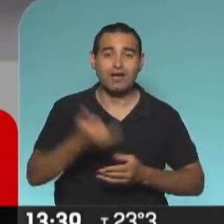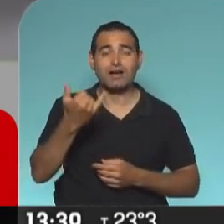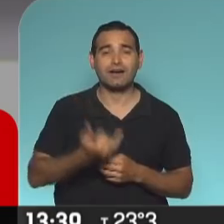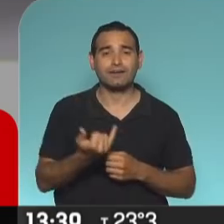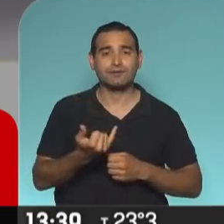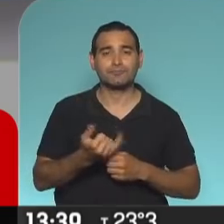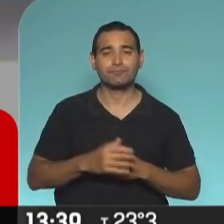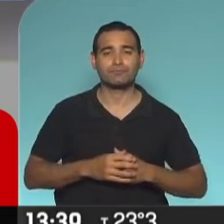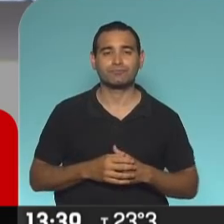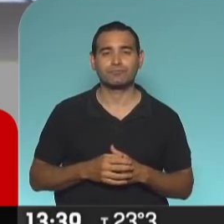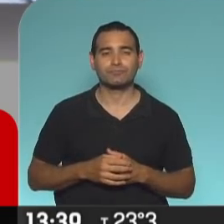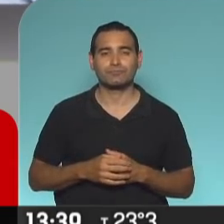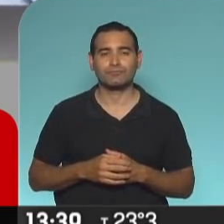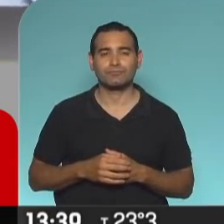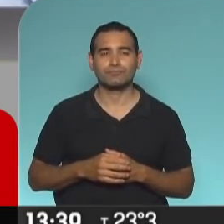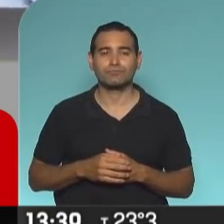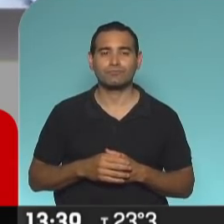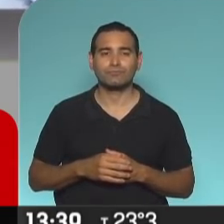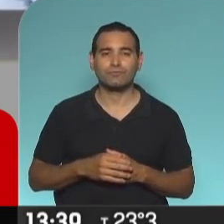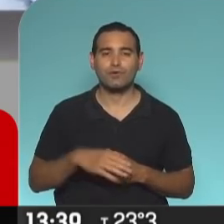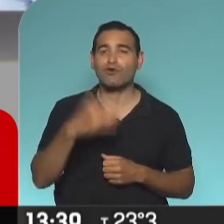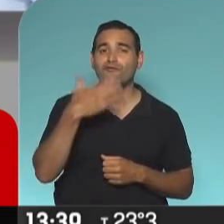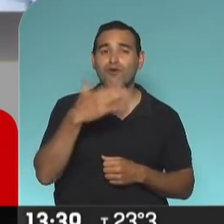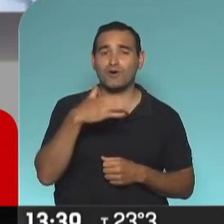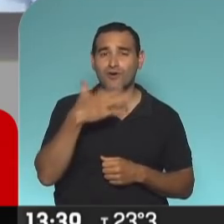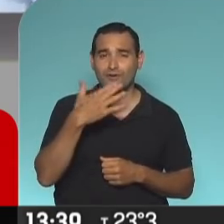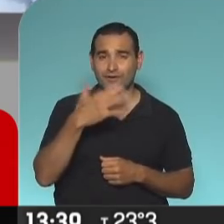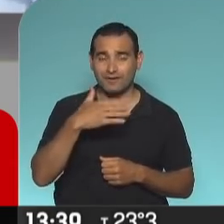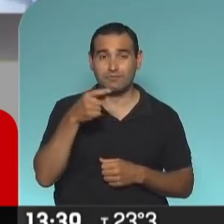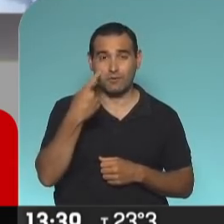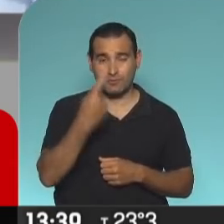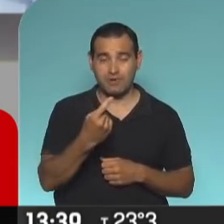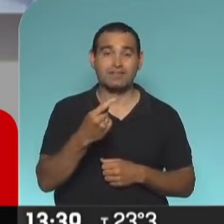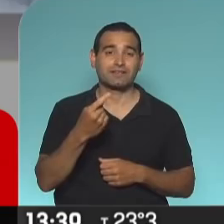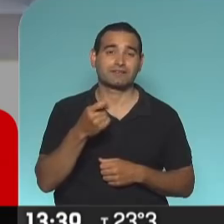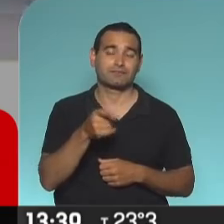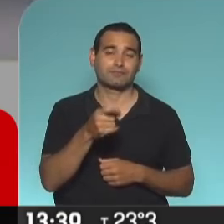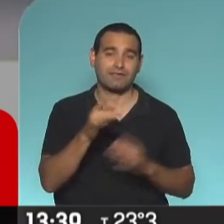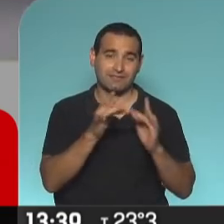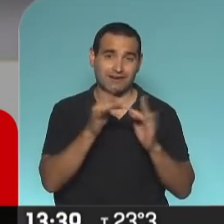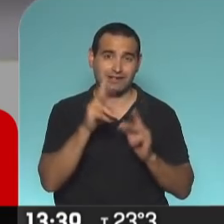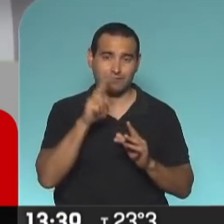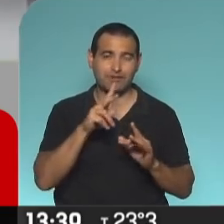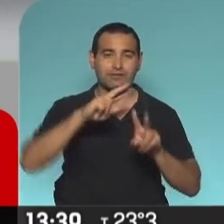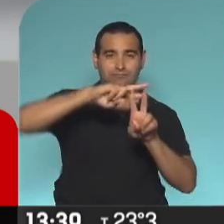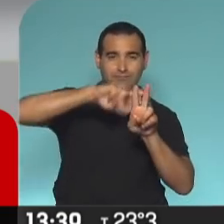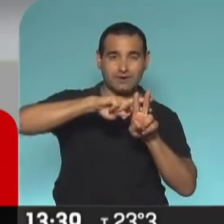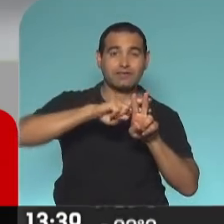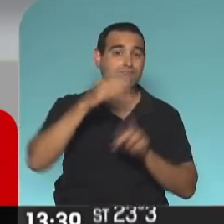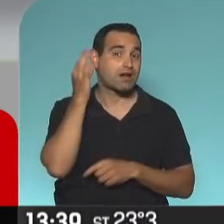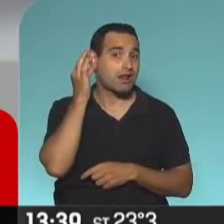allí, bueno, todas las peñas sabidas y por haber de Boca Juniors. Si uno ingresa a través de las redes sociales y pone el hashtag